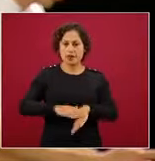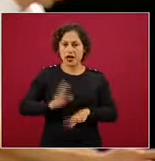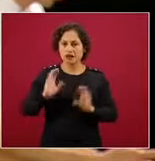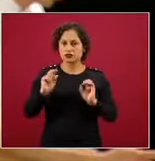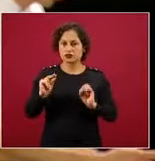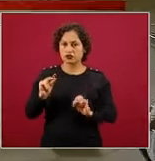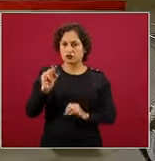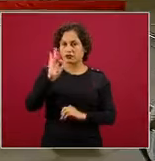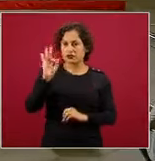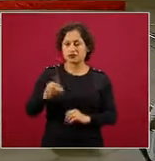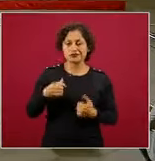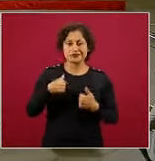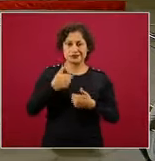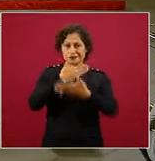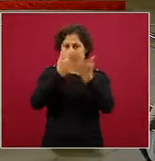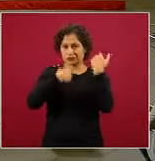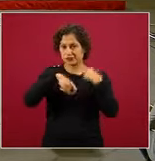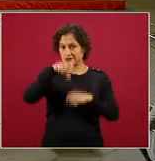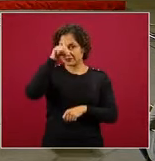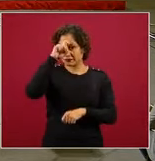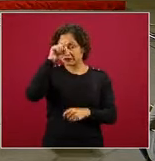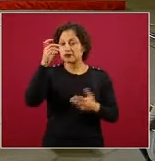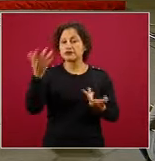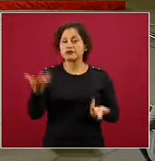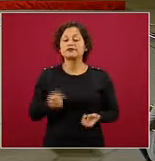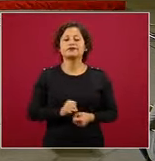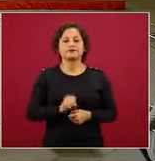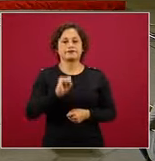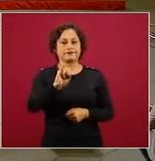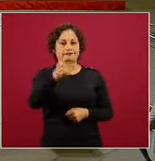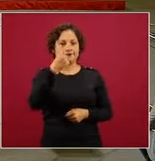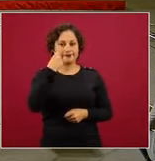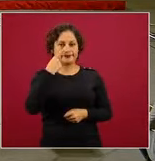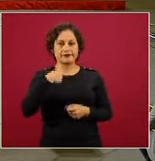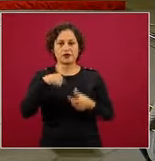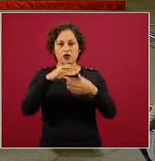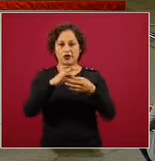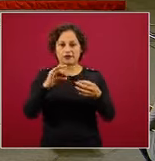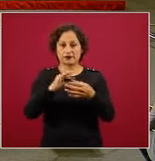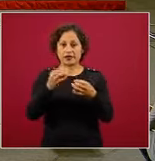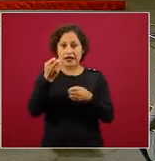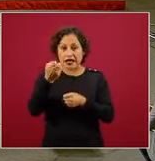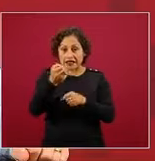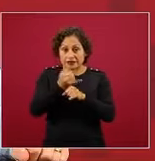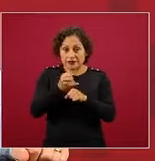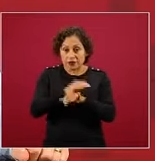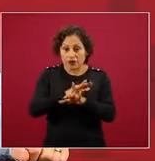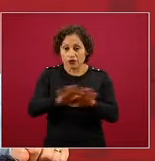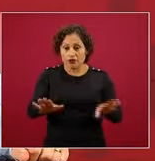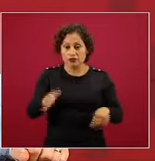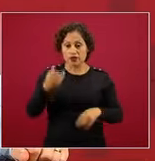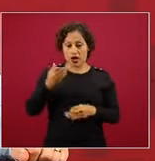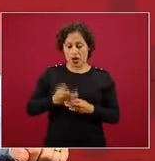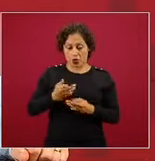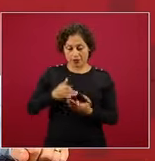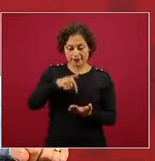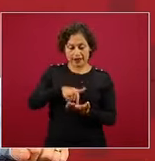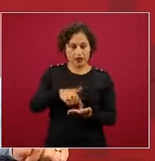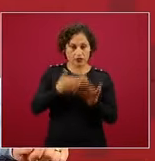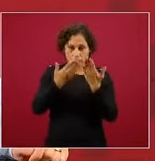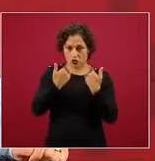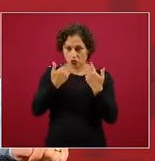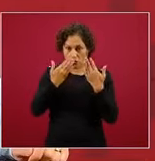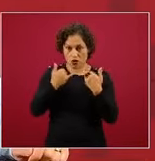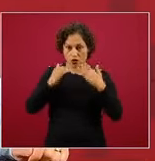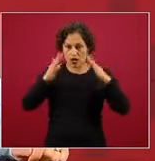gracias. Sí, digo, como le mencionamos, este dato y lo hemos presentado, no tengo aquí el dato específico, no sé